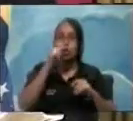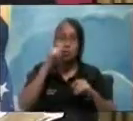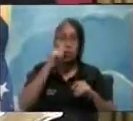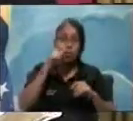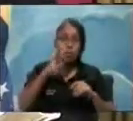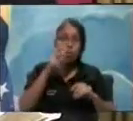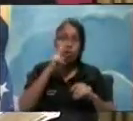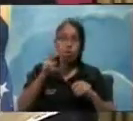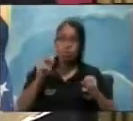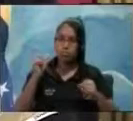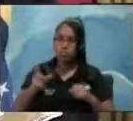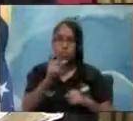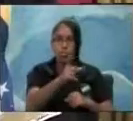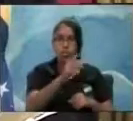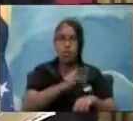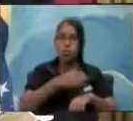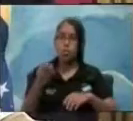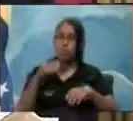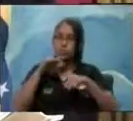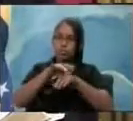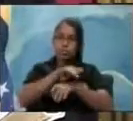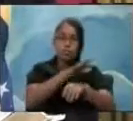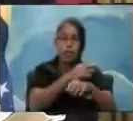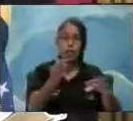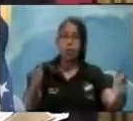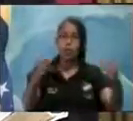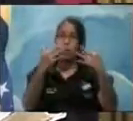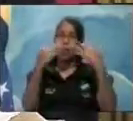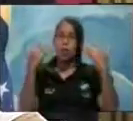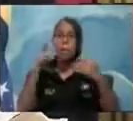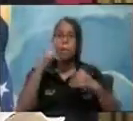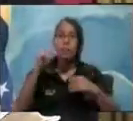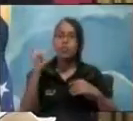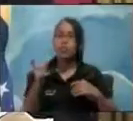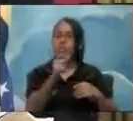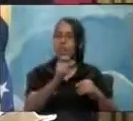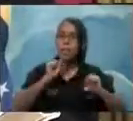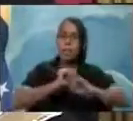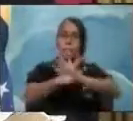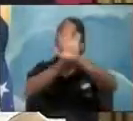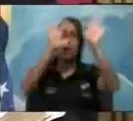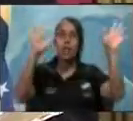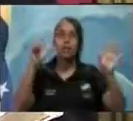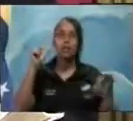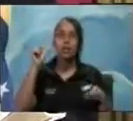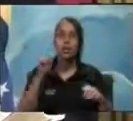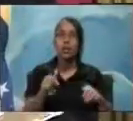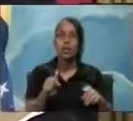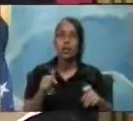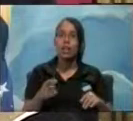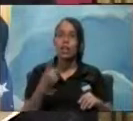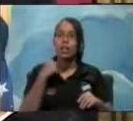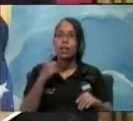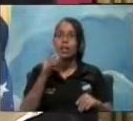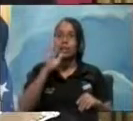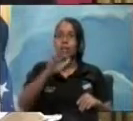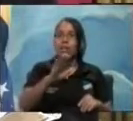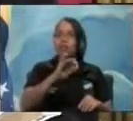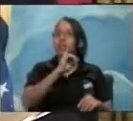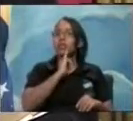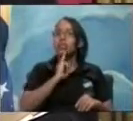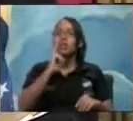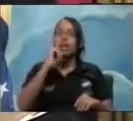multitud, porque concurrió a Él, viendo esa gente, esos milagros, Él les dijo así a los